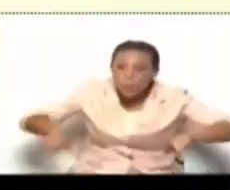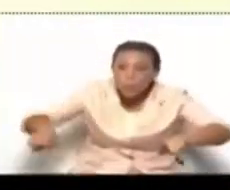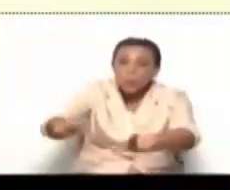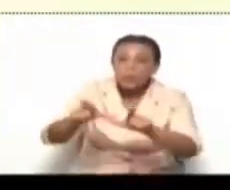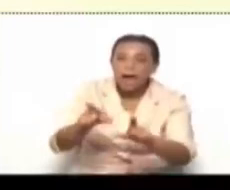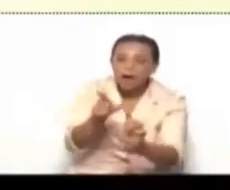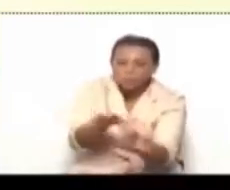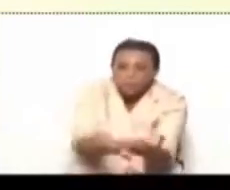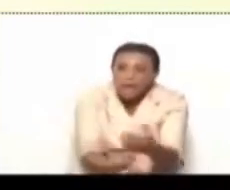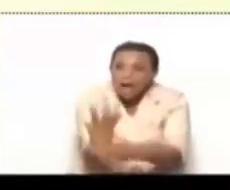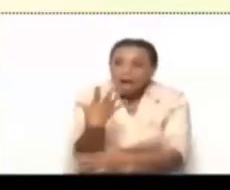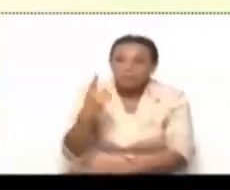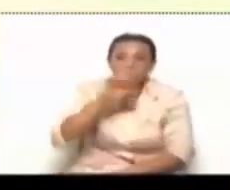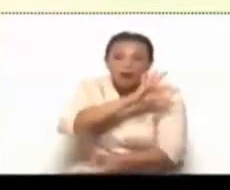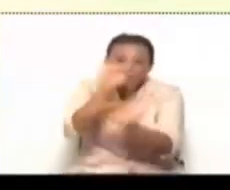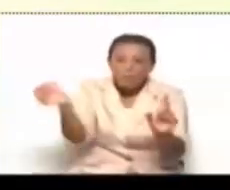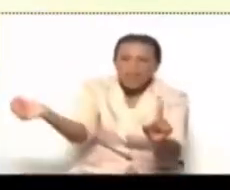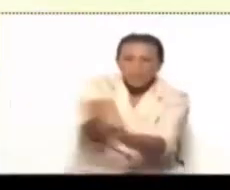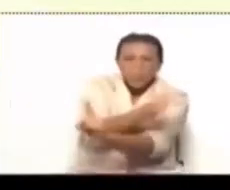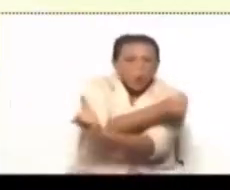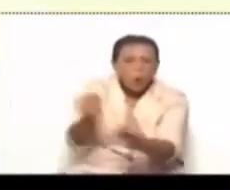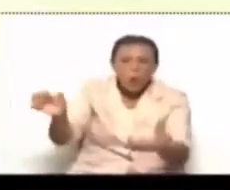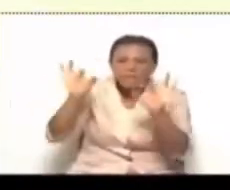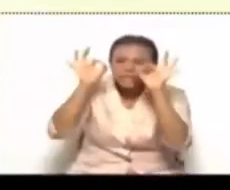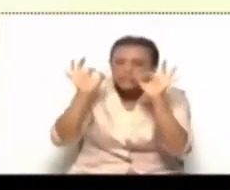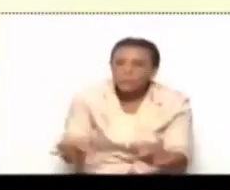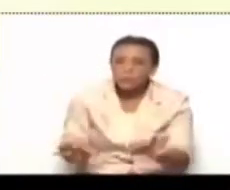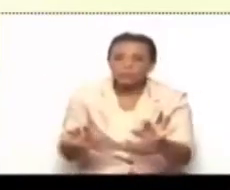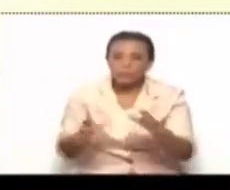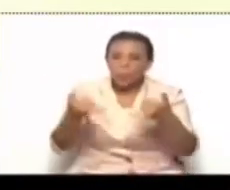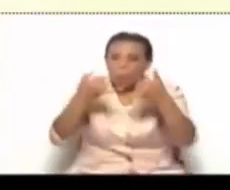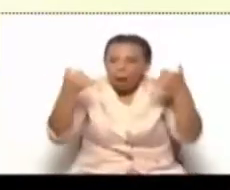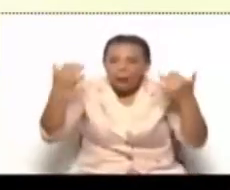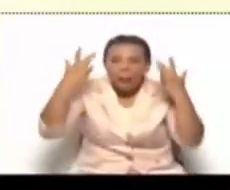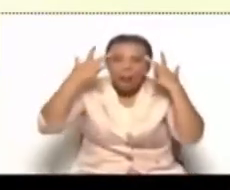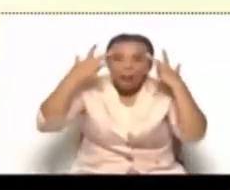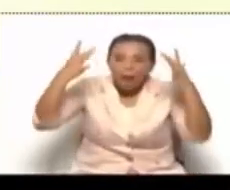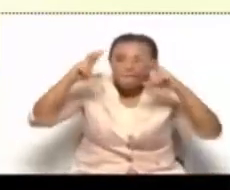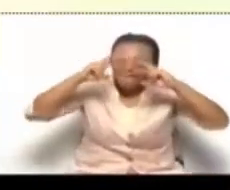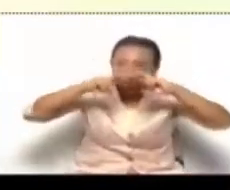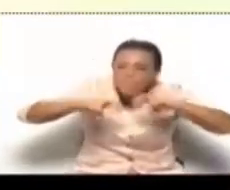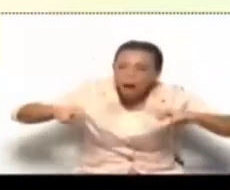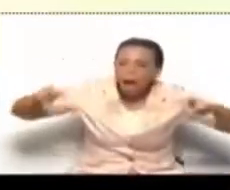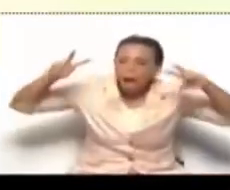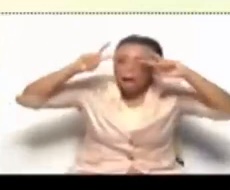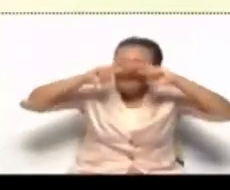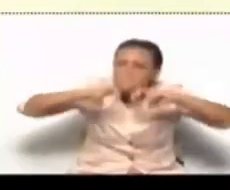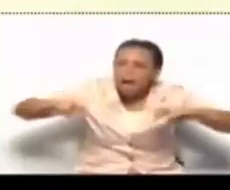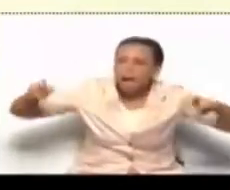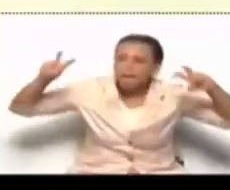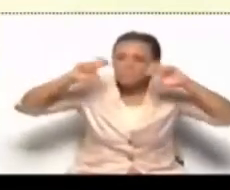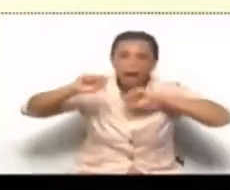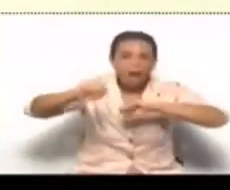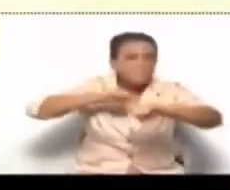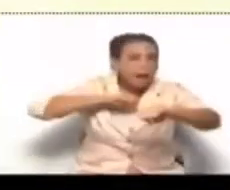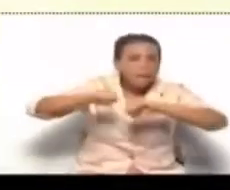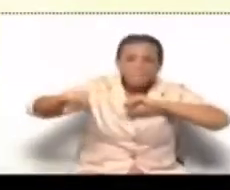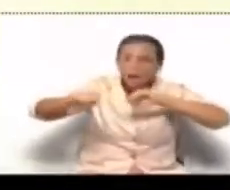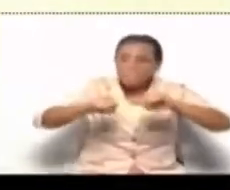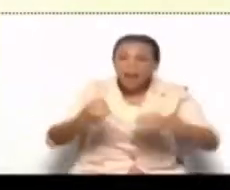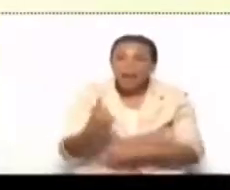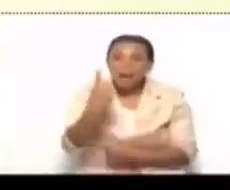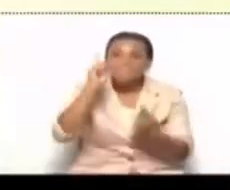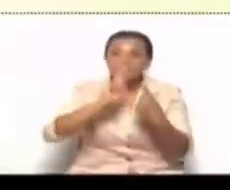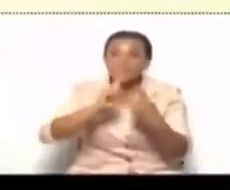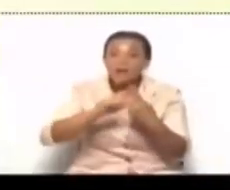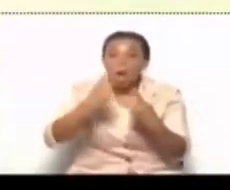Para desarrollar básicamente dos líneas de pensamiento, de investigación, líneas de acción. La primera de ellas